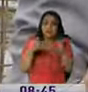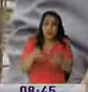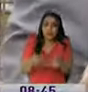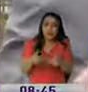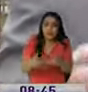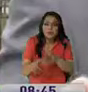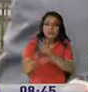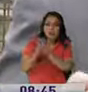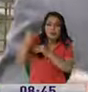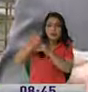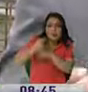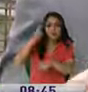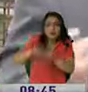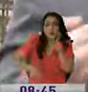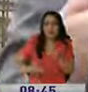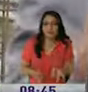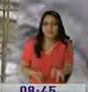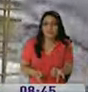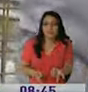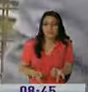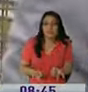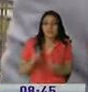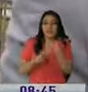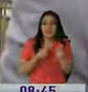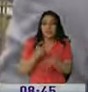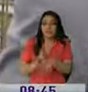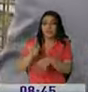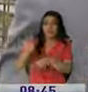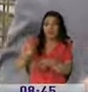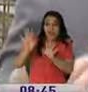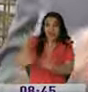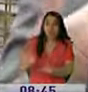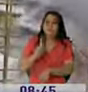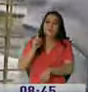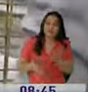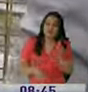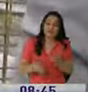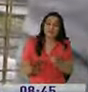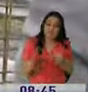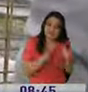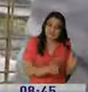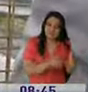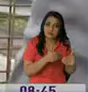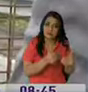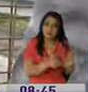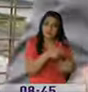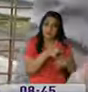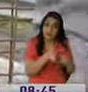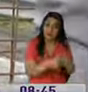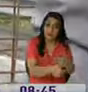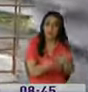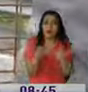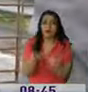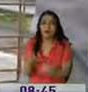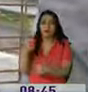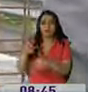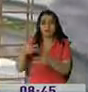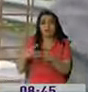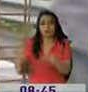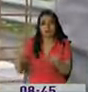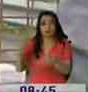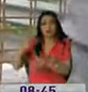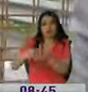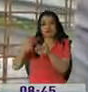ley. Entonces, mientras tanto, yo no puedo dejar a la población desatendida. Por eso es lo que se plantea esta solución, que es en el muy corto